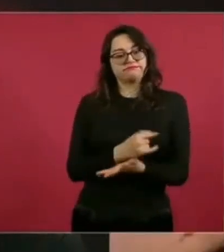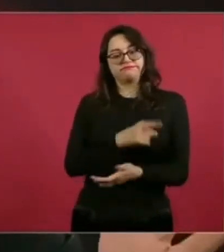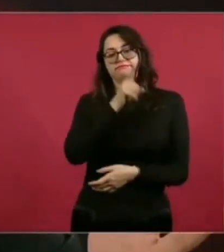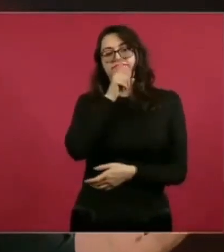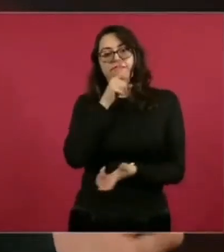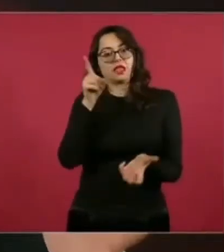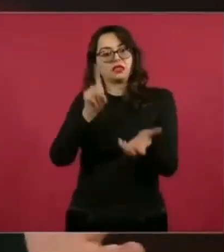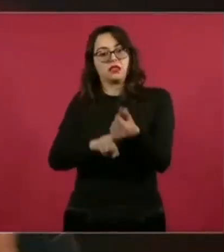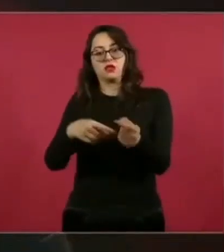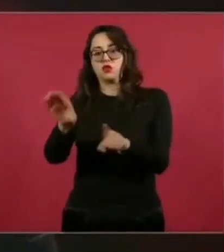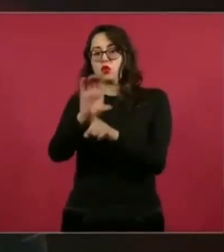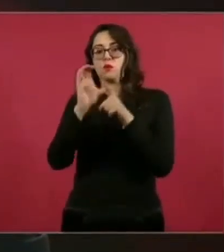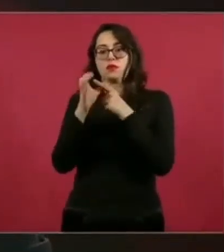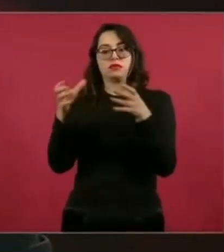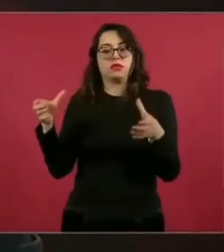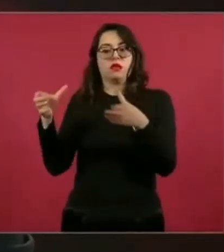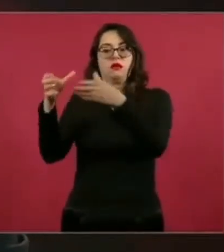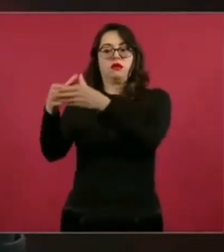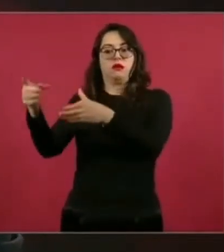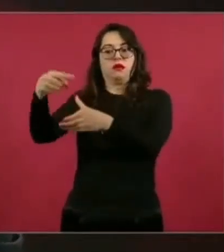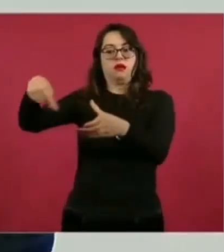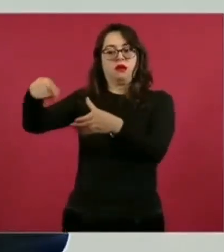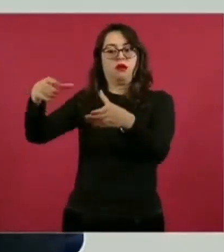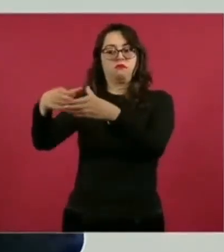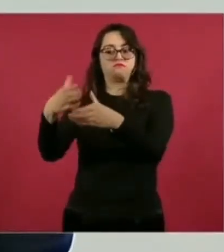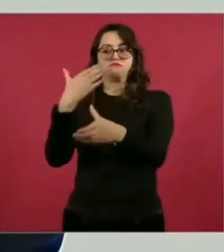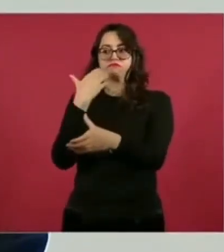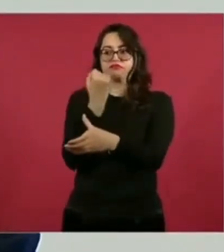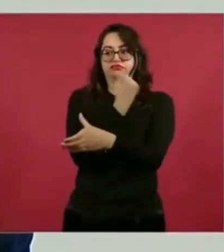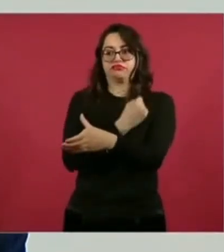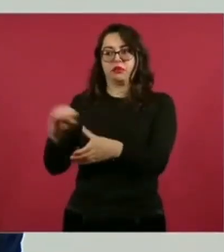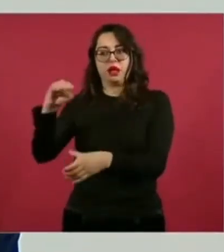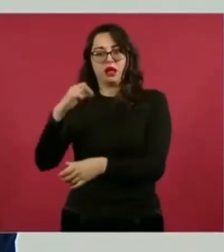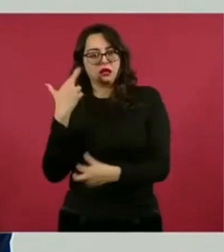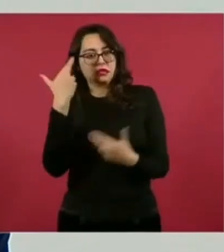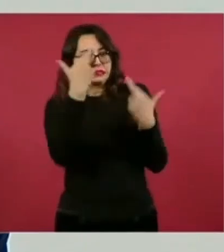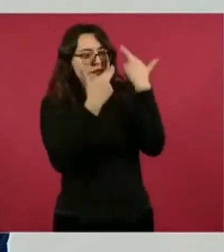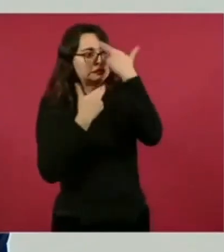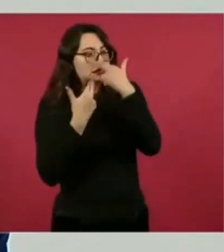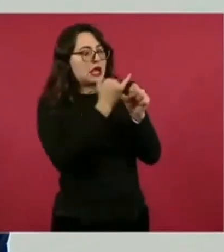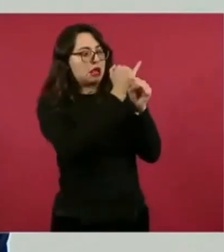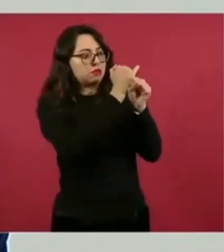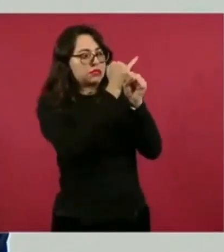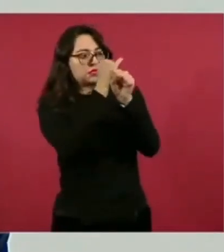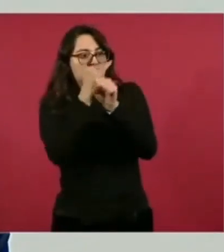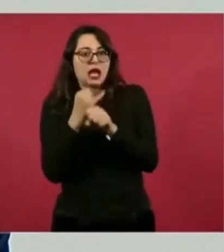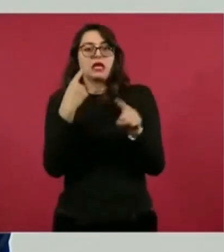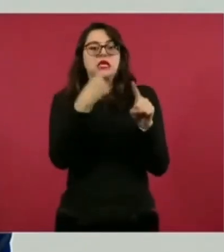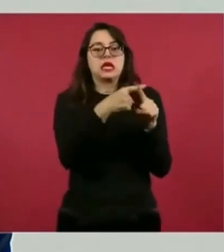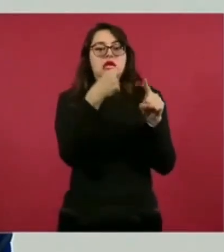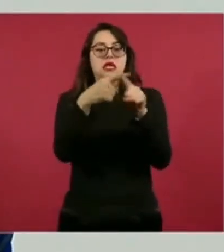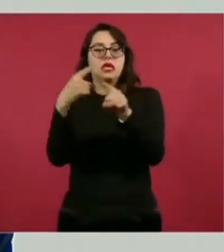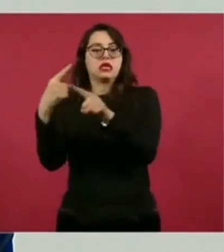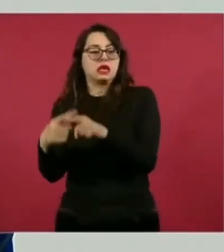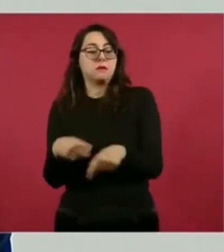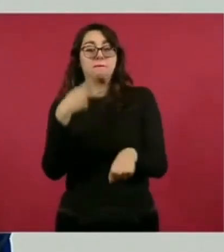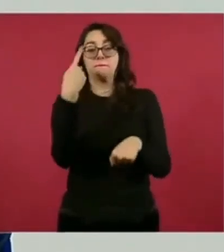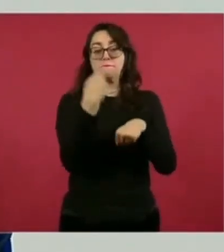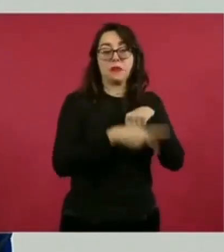que hay un análisis de riesgo que se hace por personal especializado para ello, y que estas medidas pueden ser